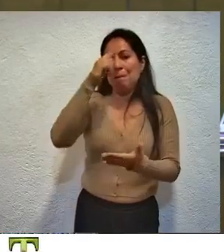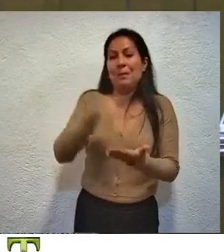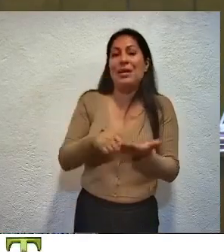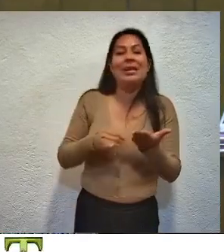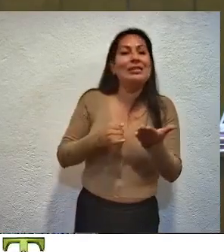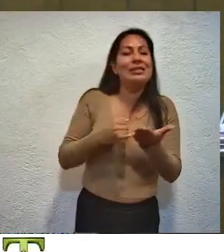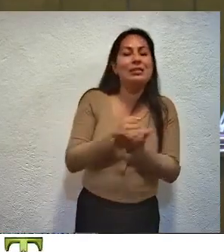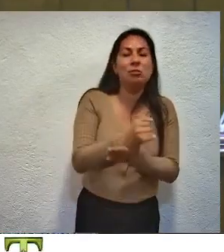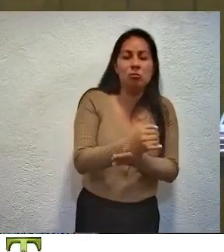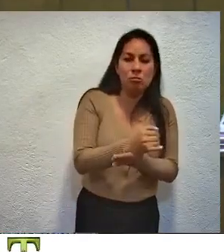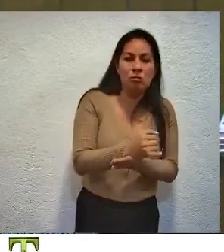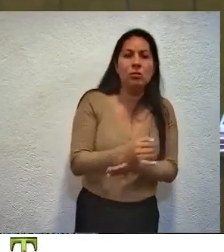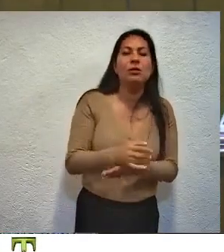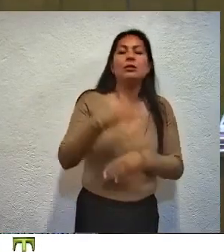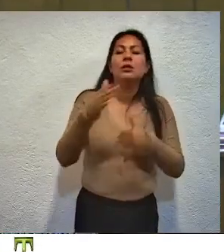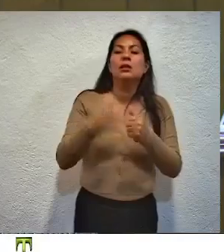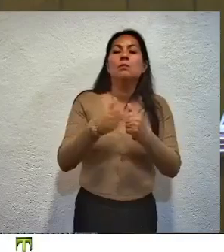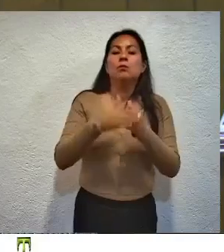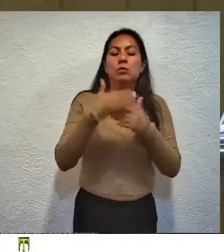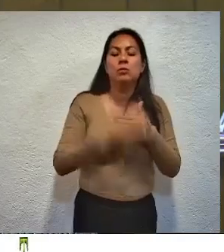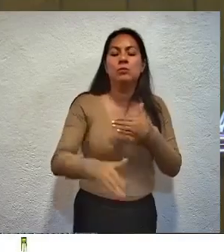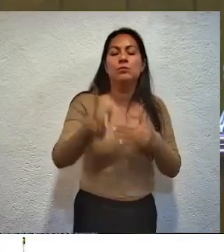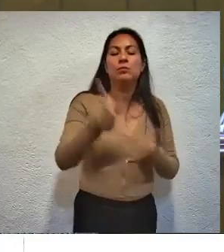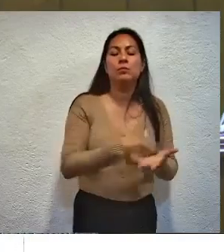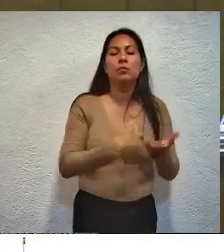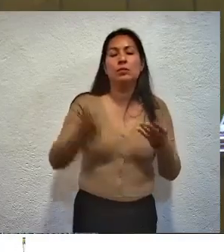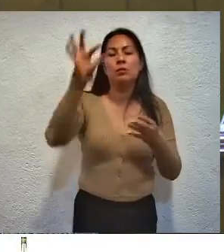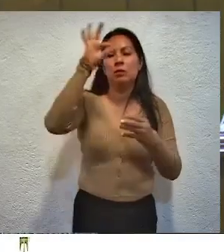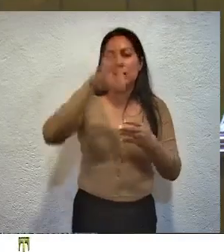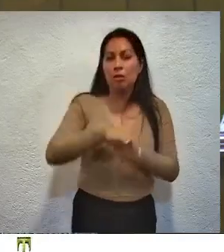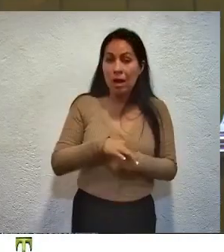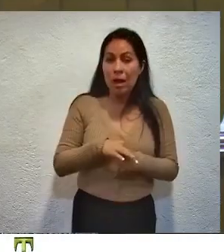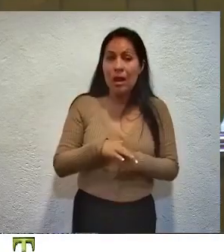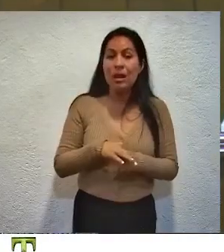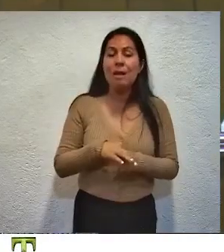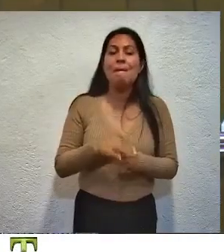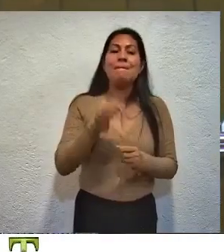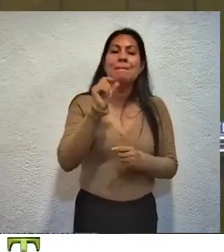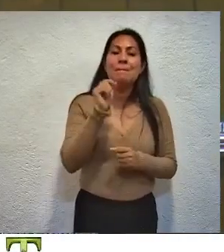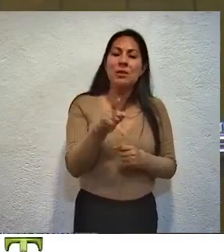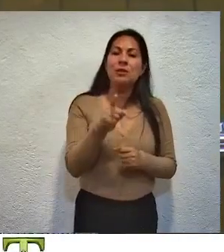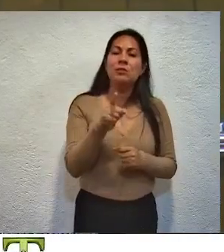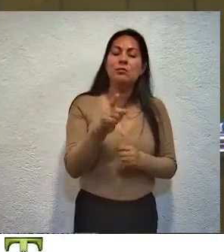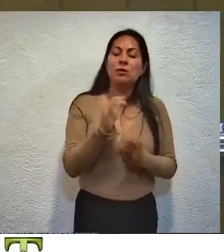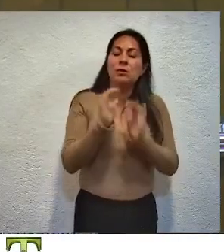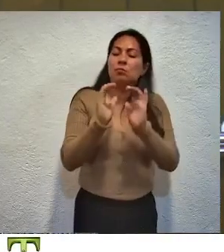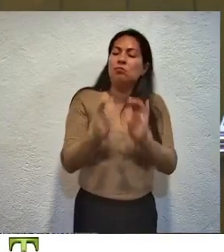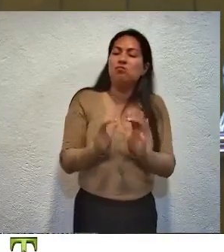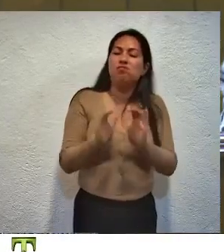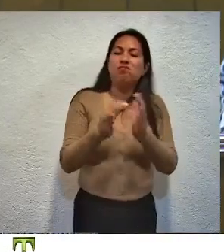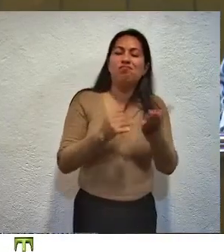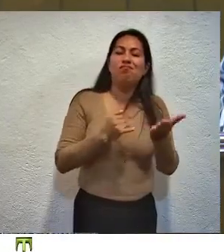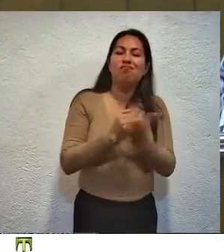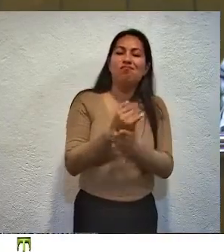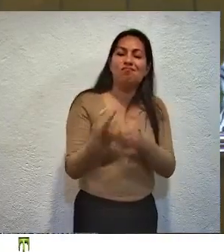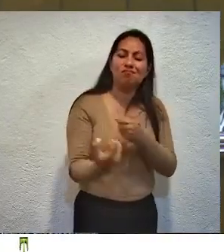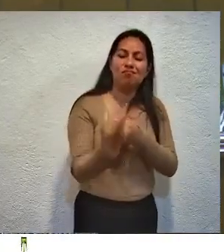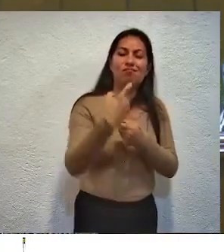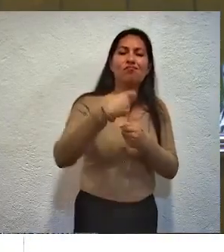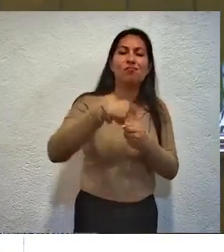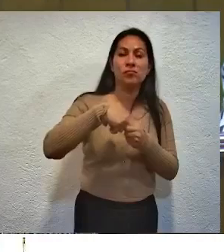toma de decisiones en el próximo proceso electivo, y que prevalezca la decisión de